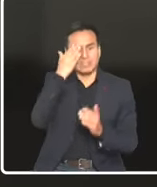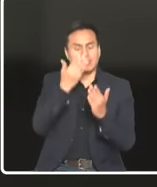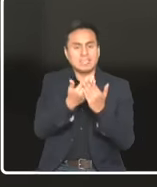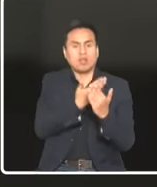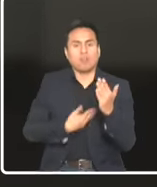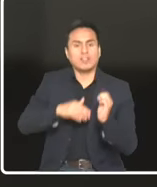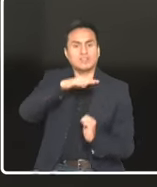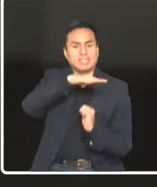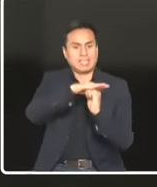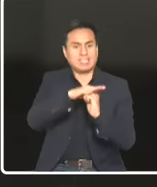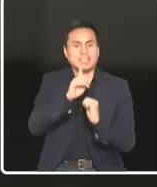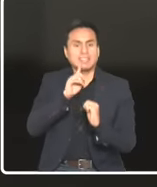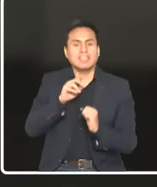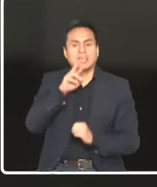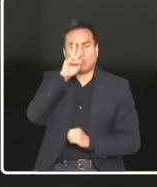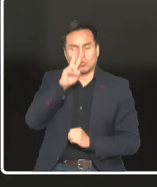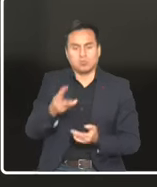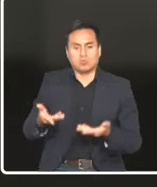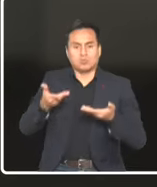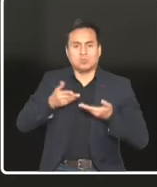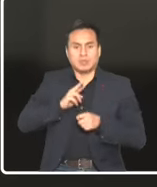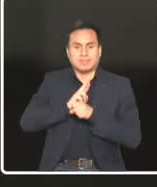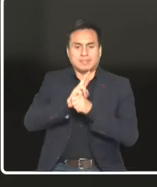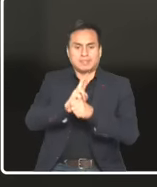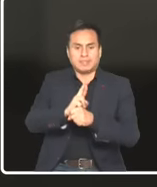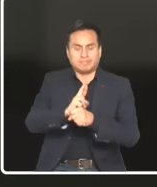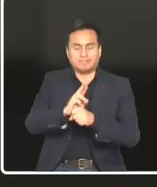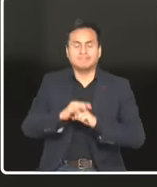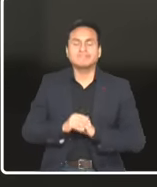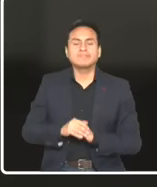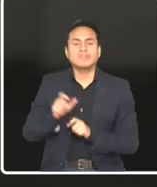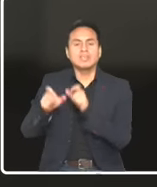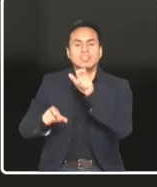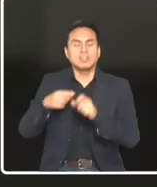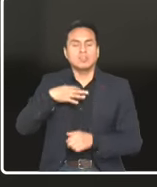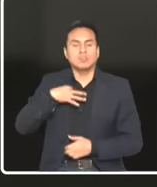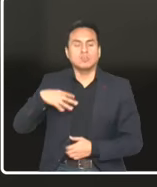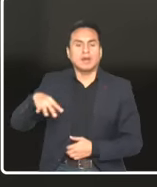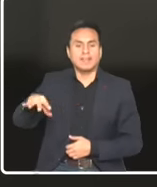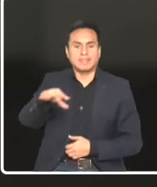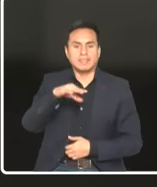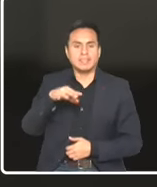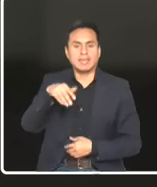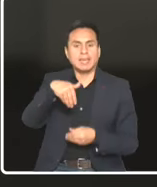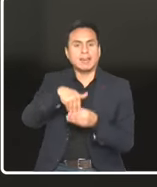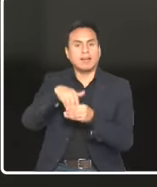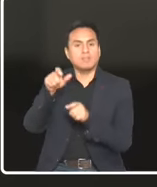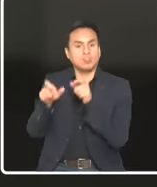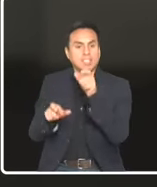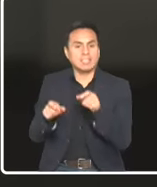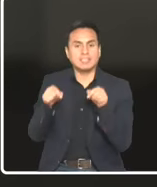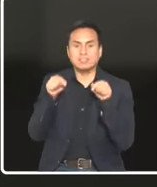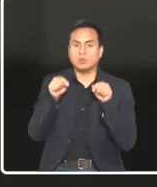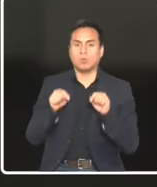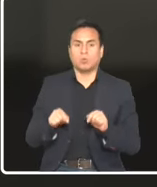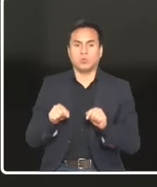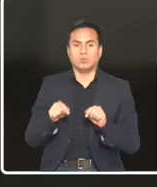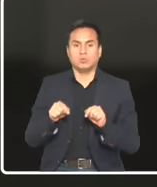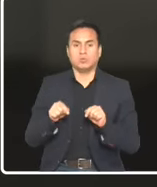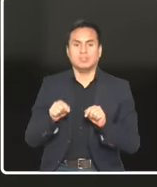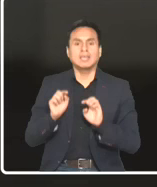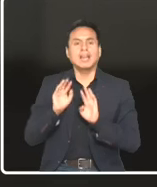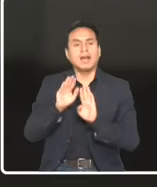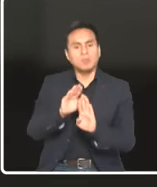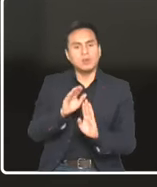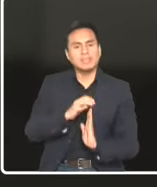central que hoy tengo el honor de representar la ciudadanía y los votantes hoy han